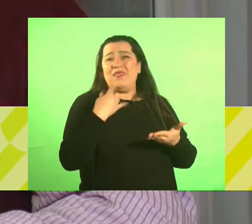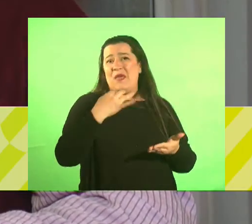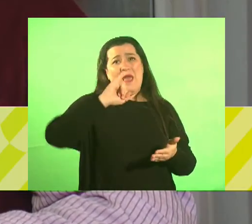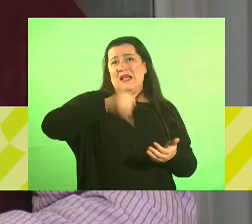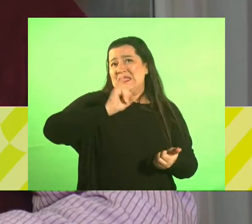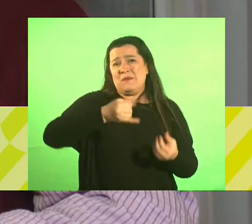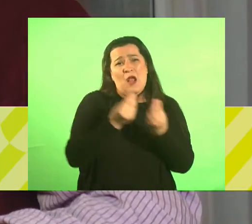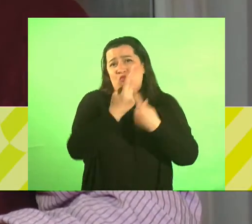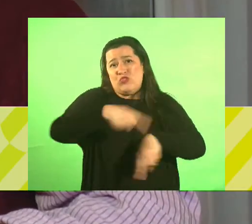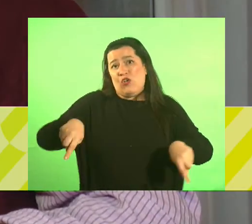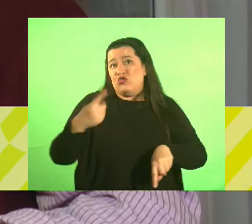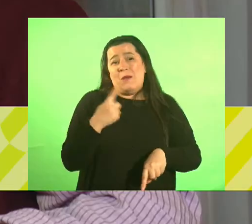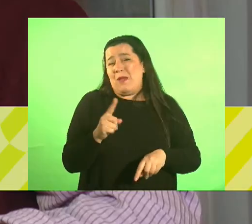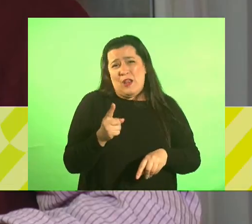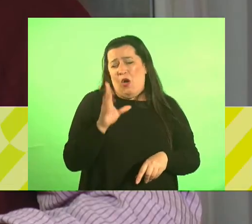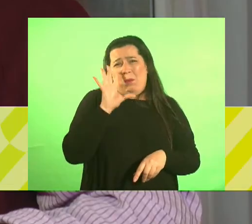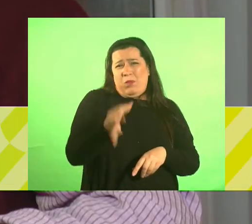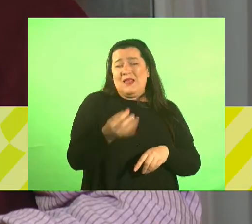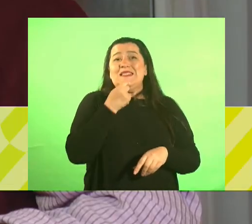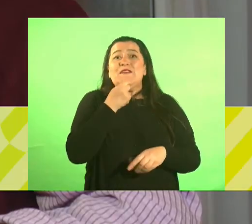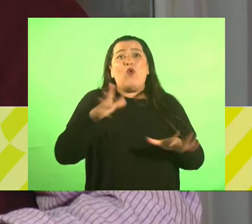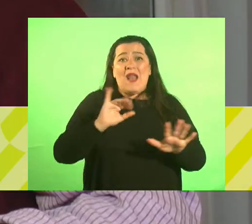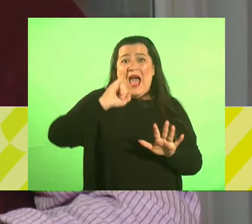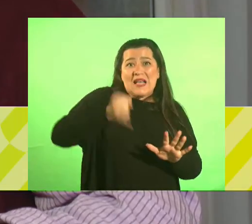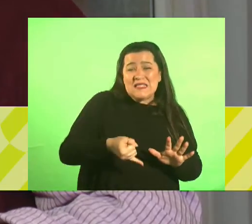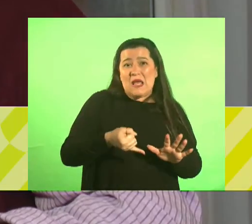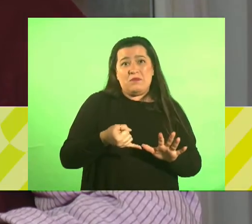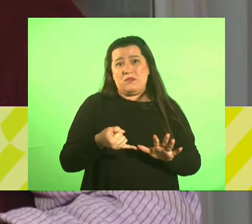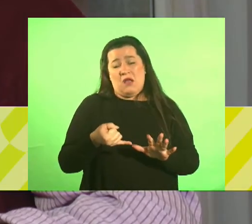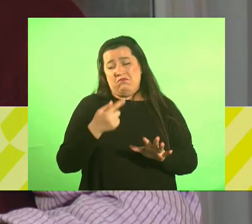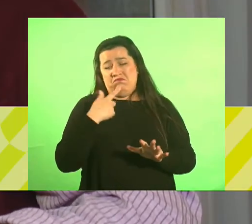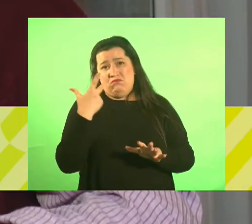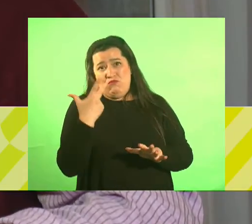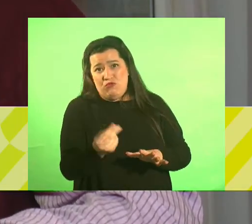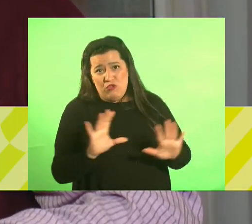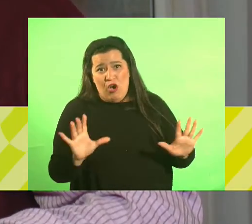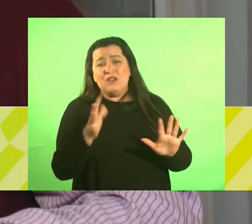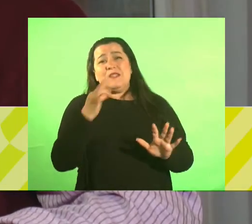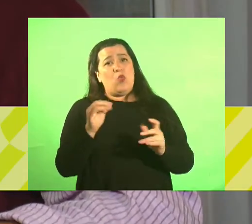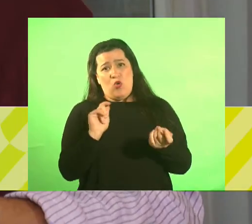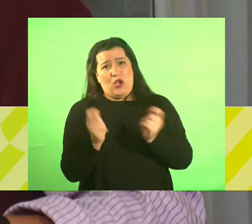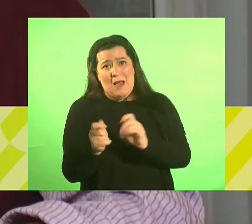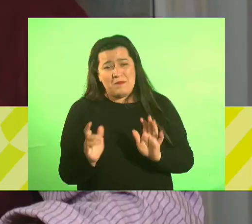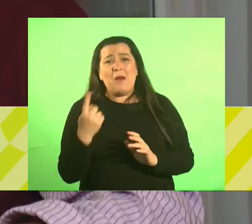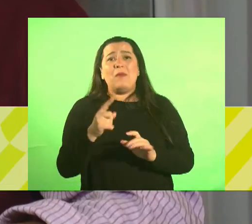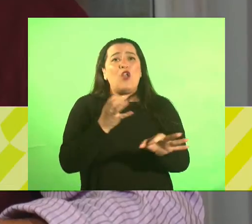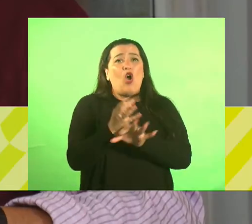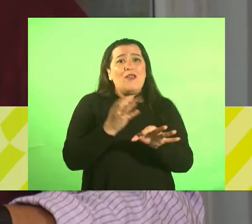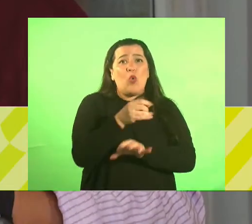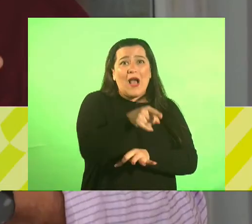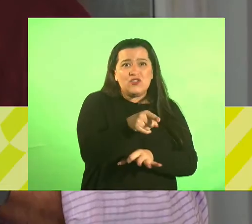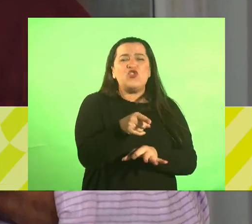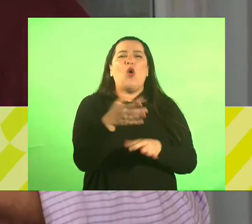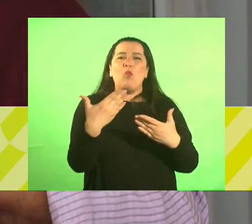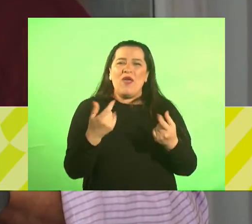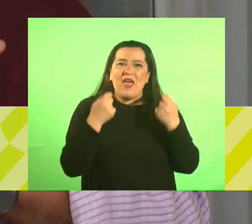millones de cosas que evidentemente si la tuviésemos que asumir no la aceptaríamos, cambiaríamos eso. Pero la educación es esa posibilidad